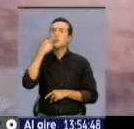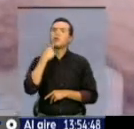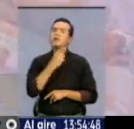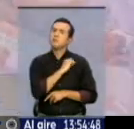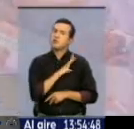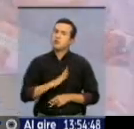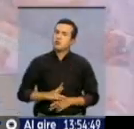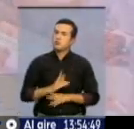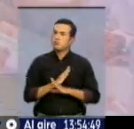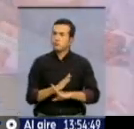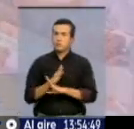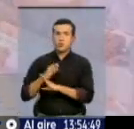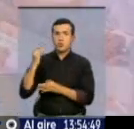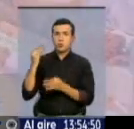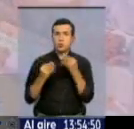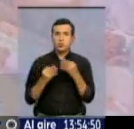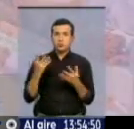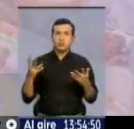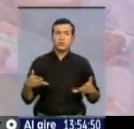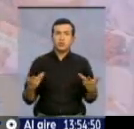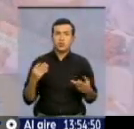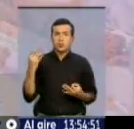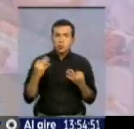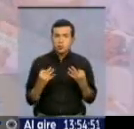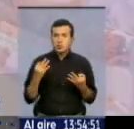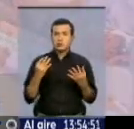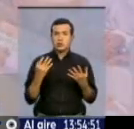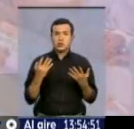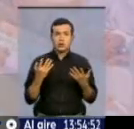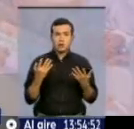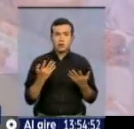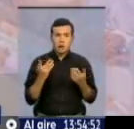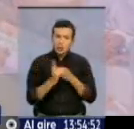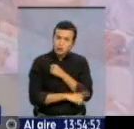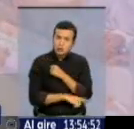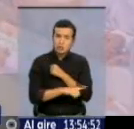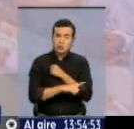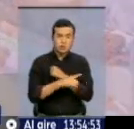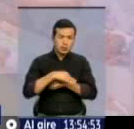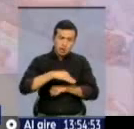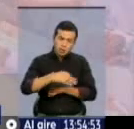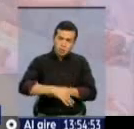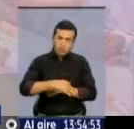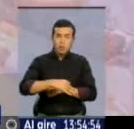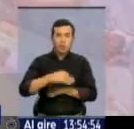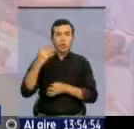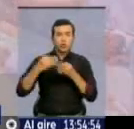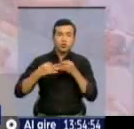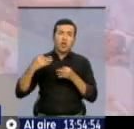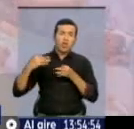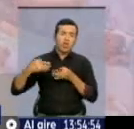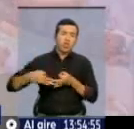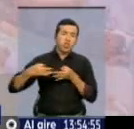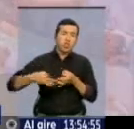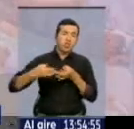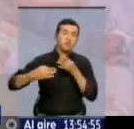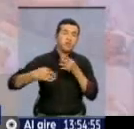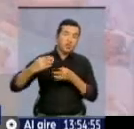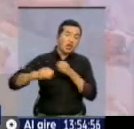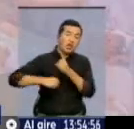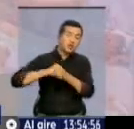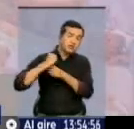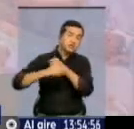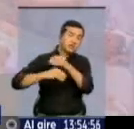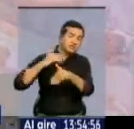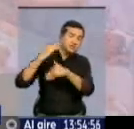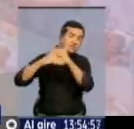preventivas. Porque la justicia no solamente tiene que ser justicia, sino que tiene que ser oportuna, porque hay la justicia que le van dilatando y pasan los años y pasan los